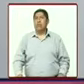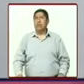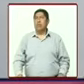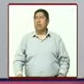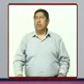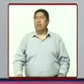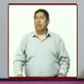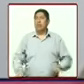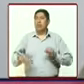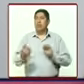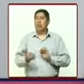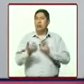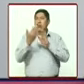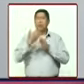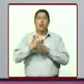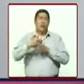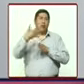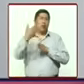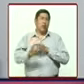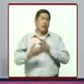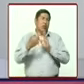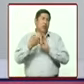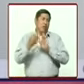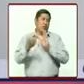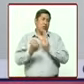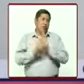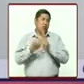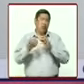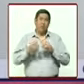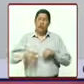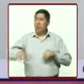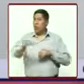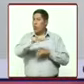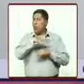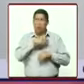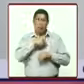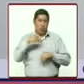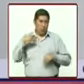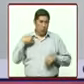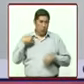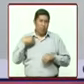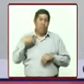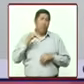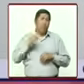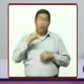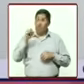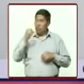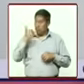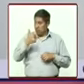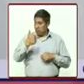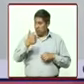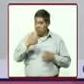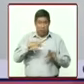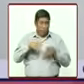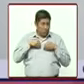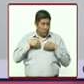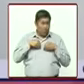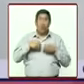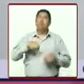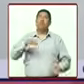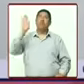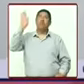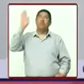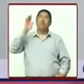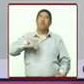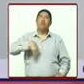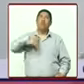La audiencia ha terminado con una resolución dictada por unanimidad de los miembros de esta sala constitucional, tanto el